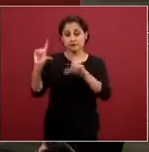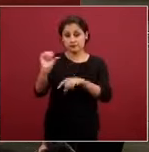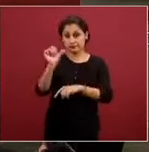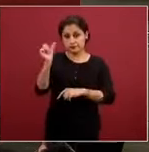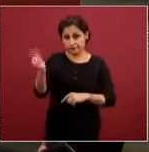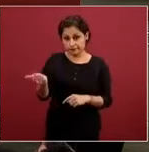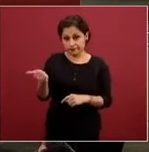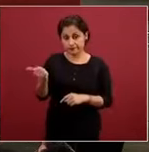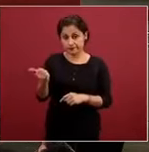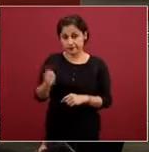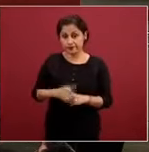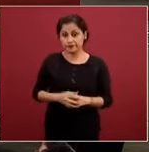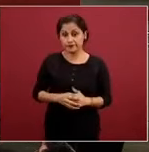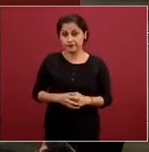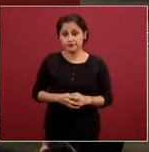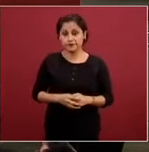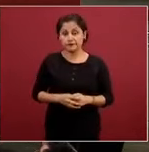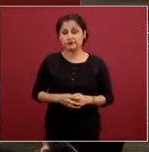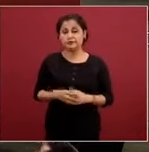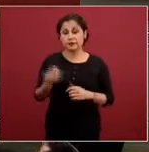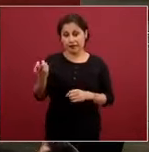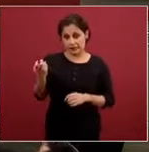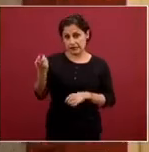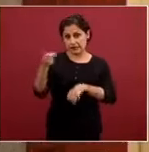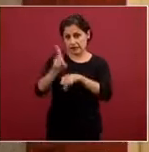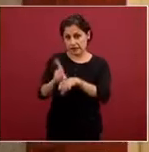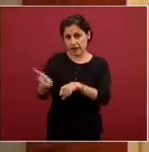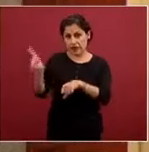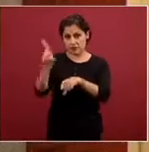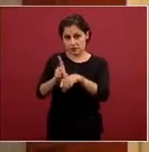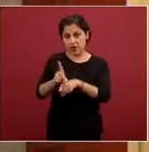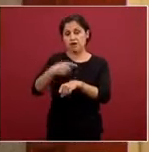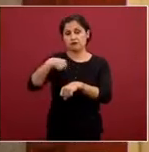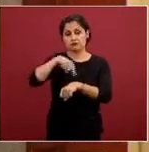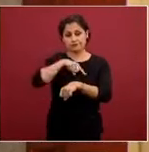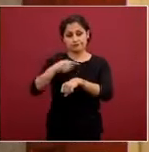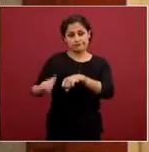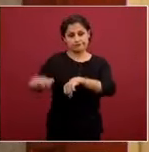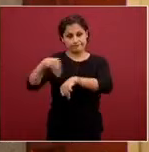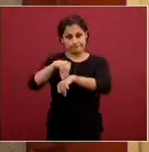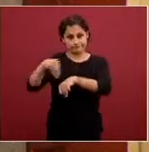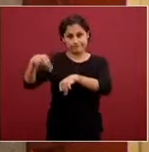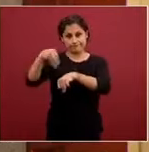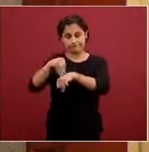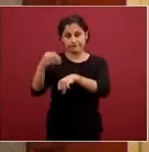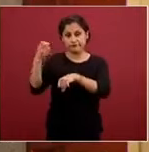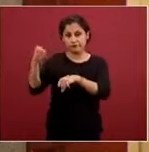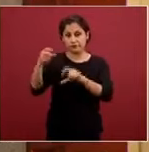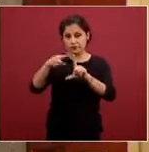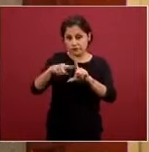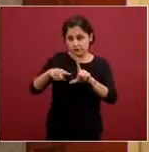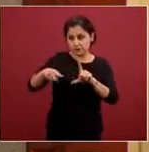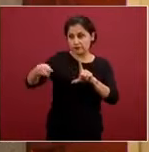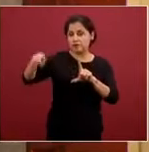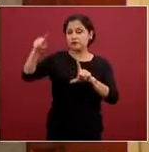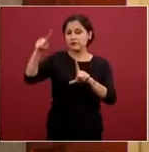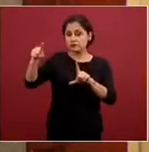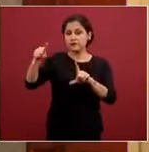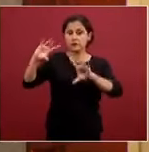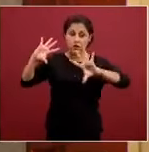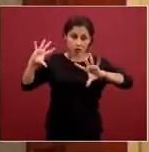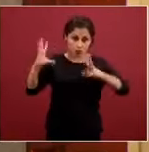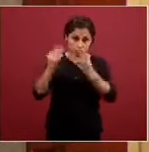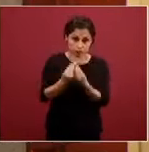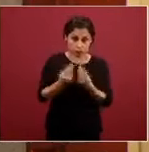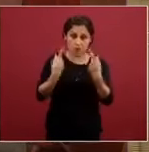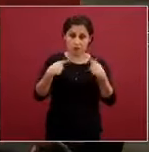diapositiva que presentamos y actualizamos todos los días, que es la curva epidémica de casos acumulados, así como también